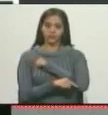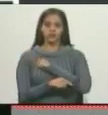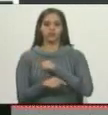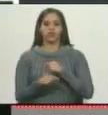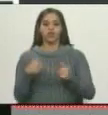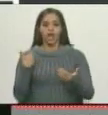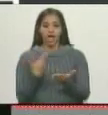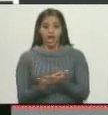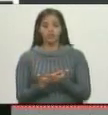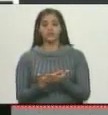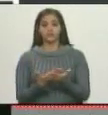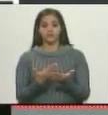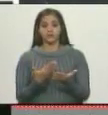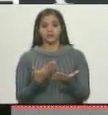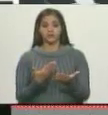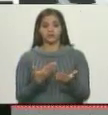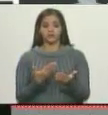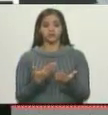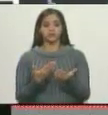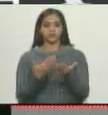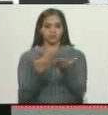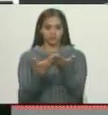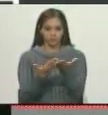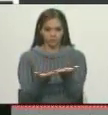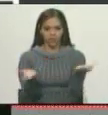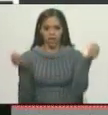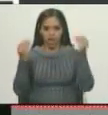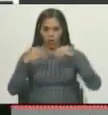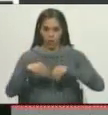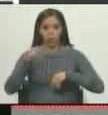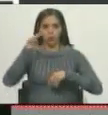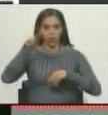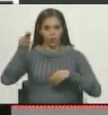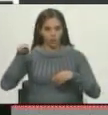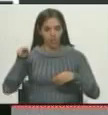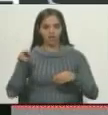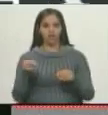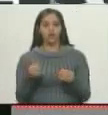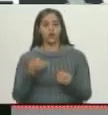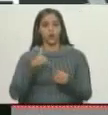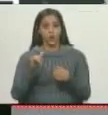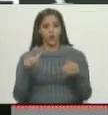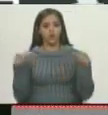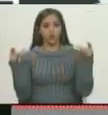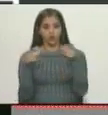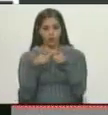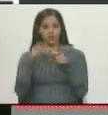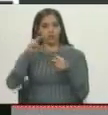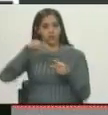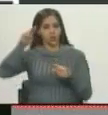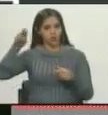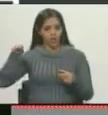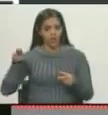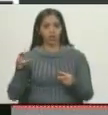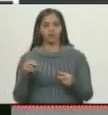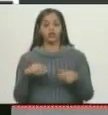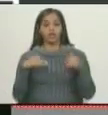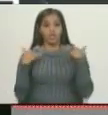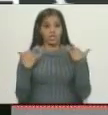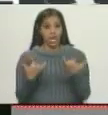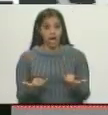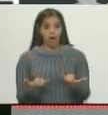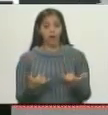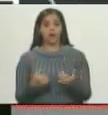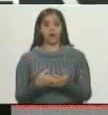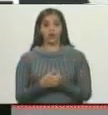se propuso las negociaciones en Noruega. Hubo dos jornadas en Noruega y ahora en